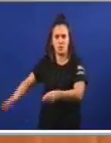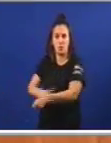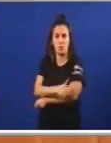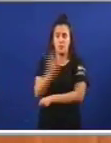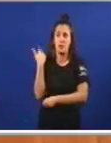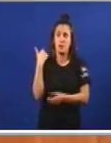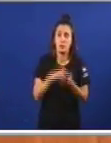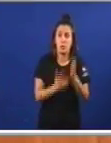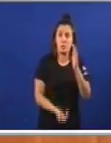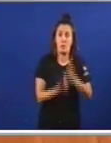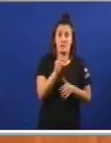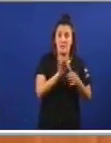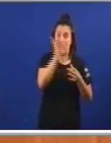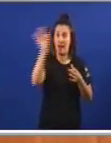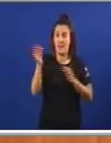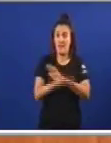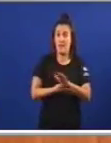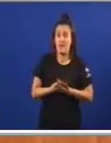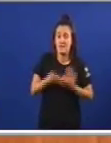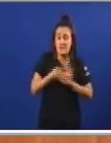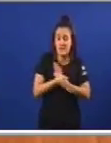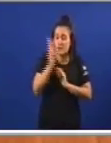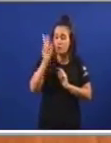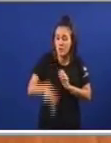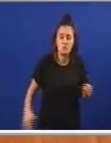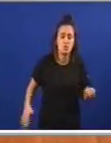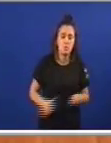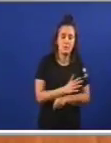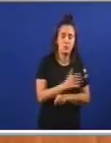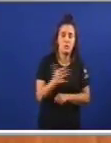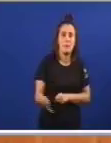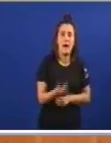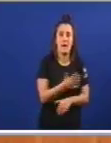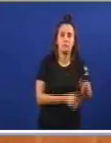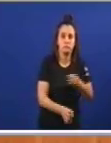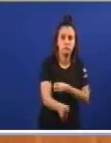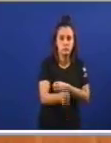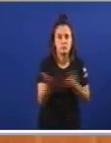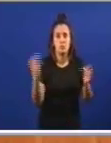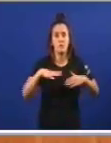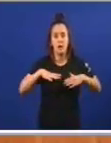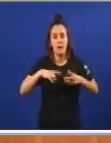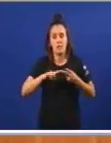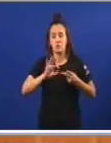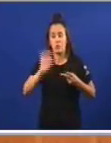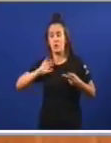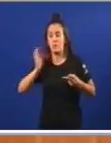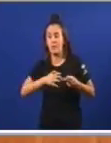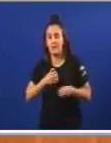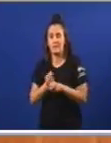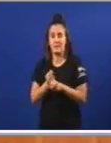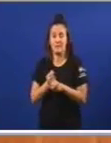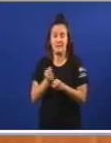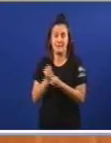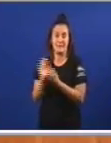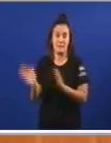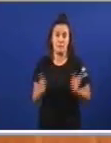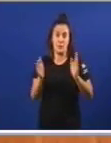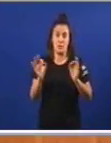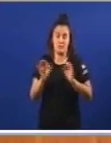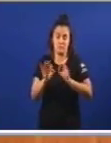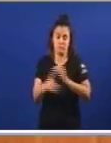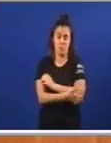falábamos pola mañán, o non cobertura das baixas, das vacacións, das incapacidades temporais, a precariedade que